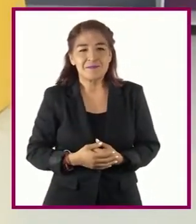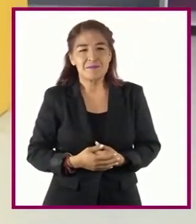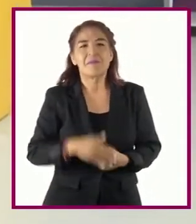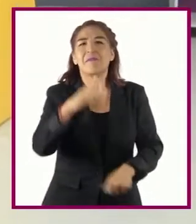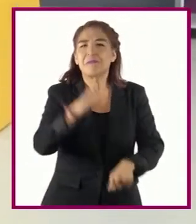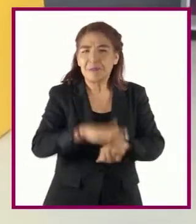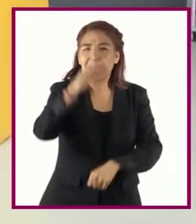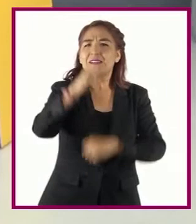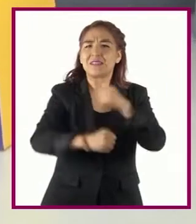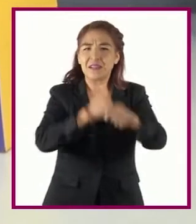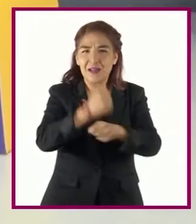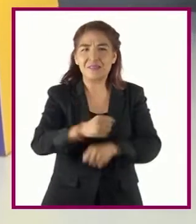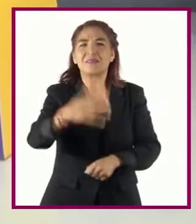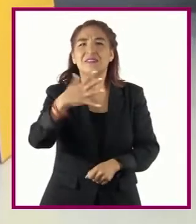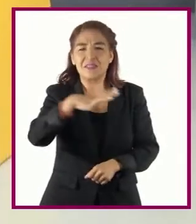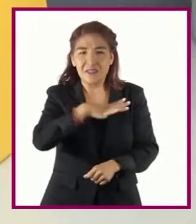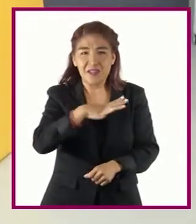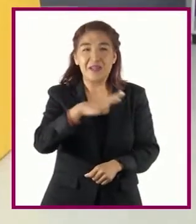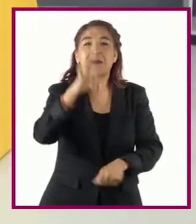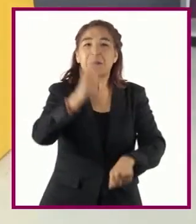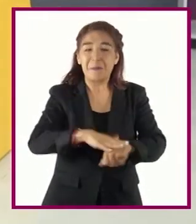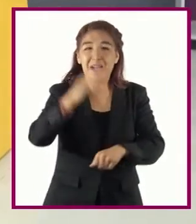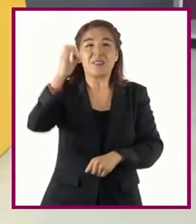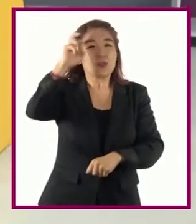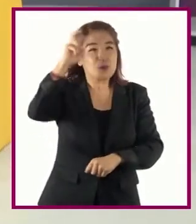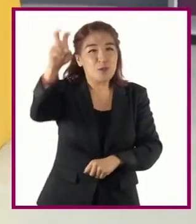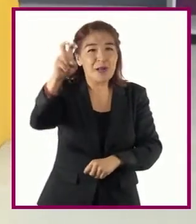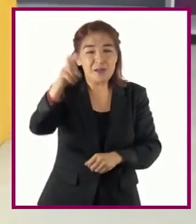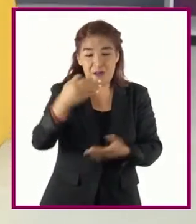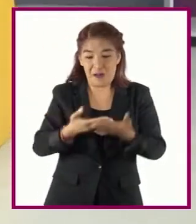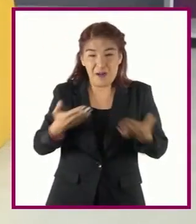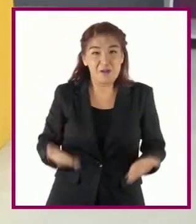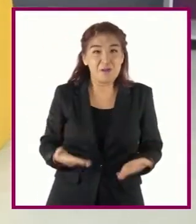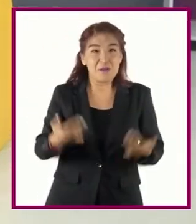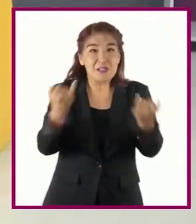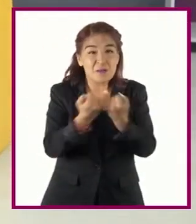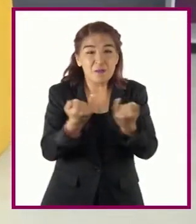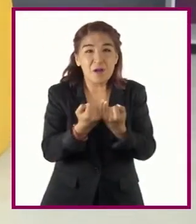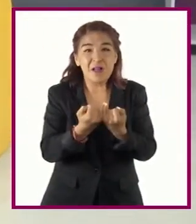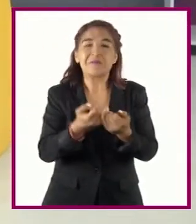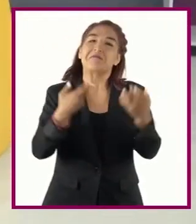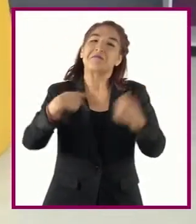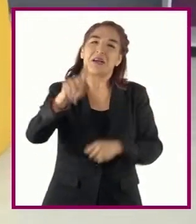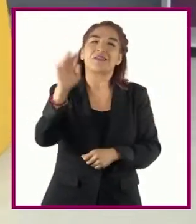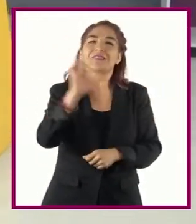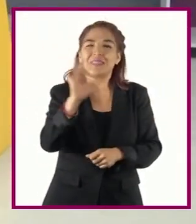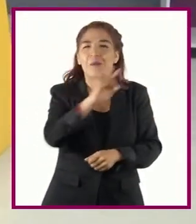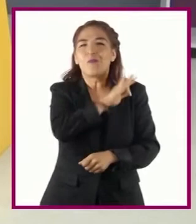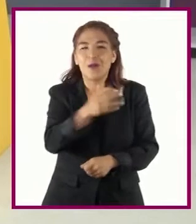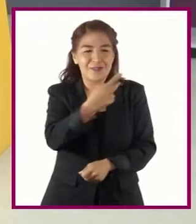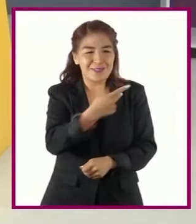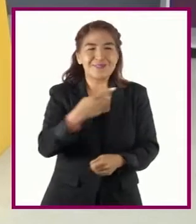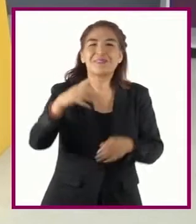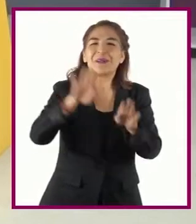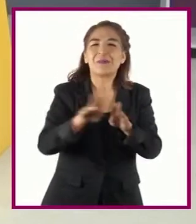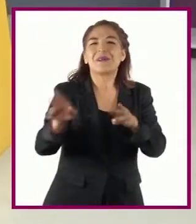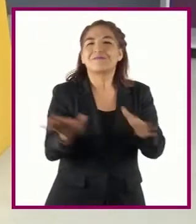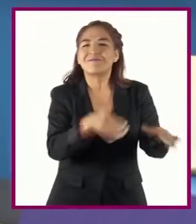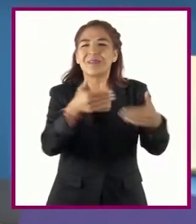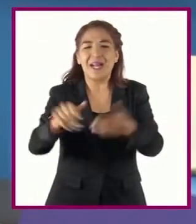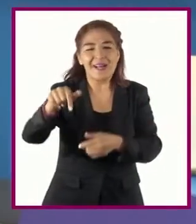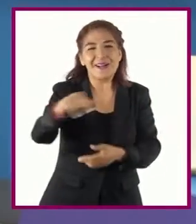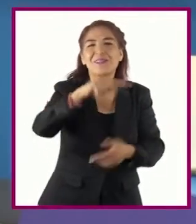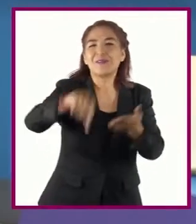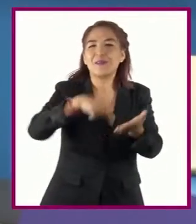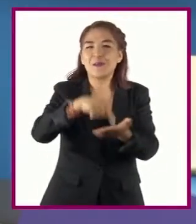más años y muchos más sueños que hoy? Pero quizás podamos pasear por el jardín, conversar bajo un